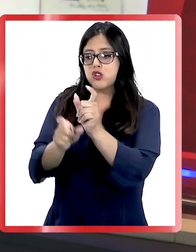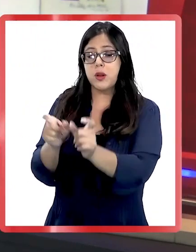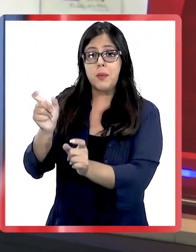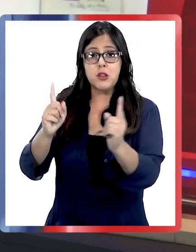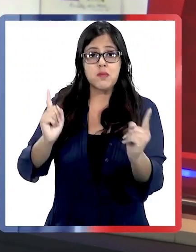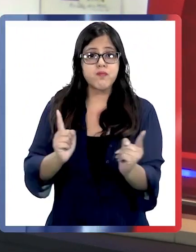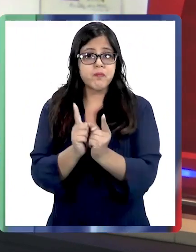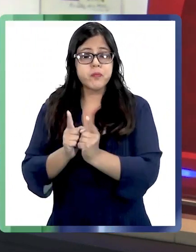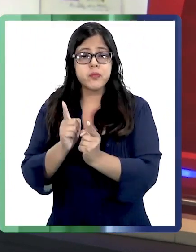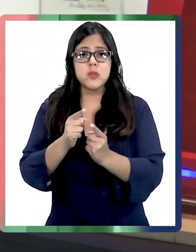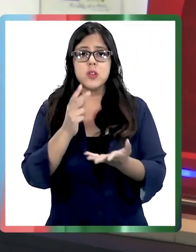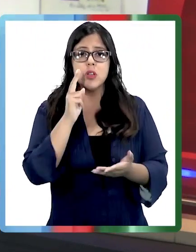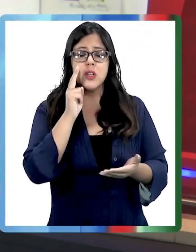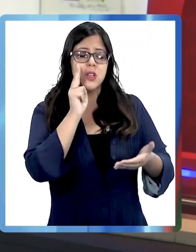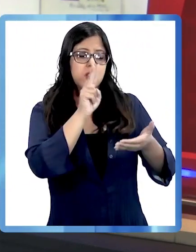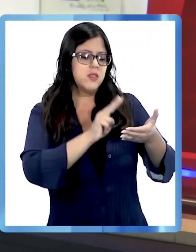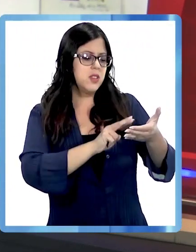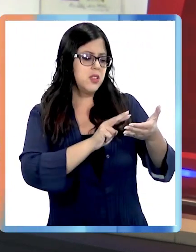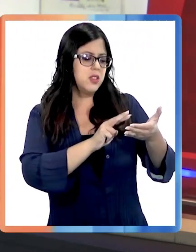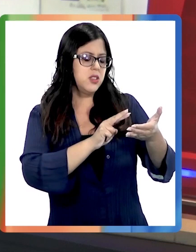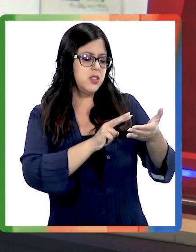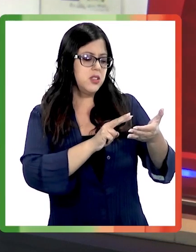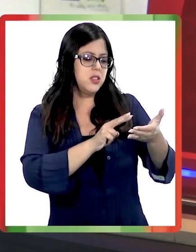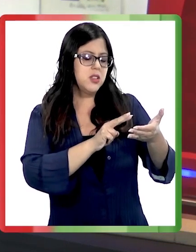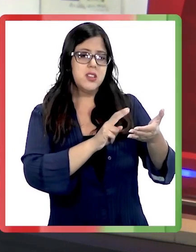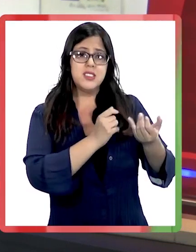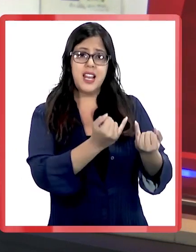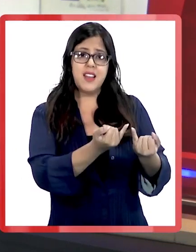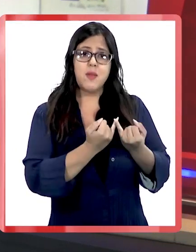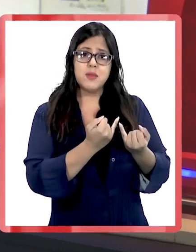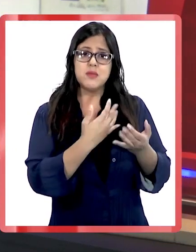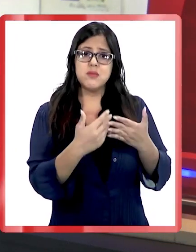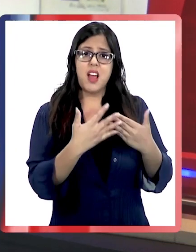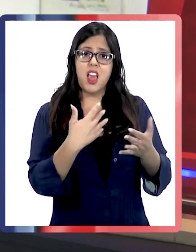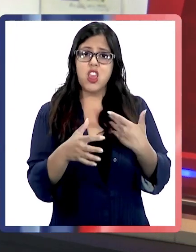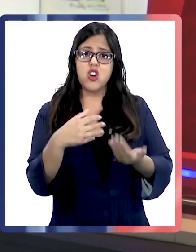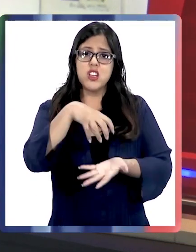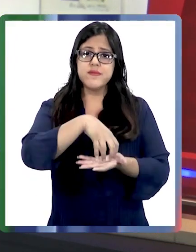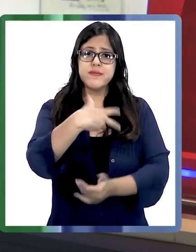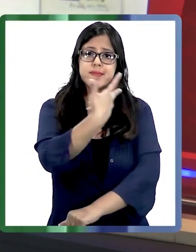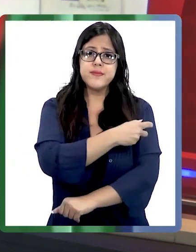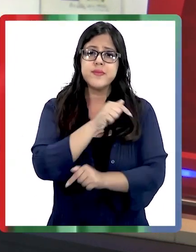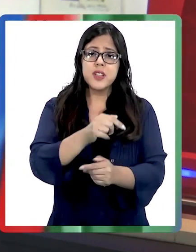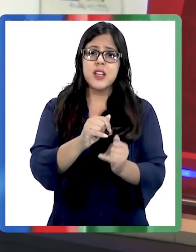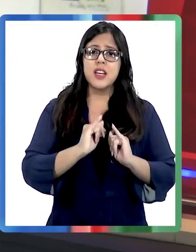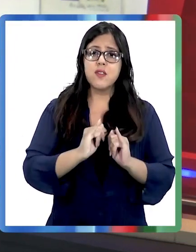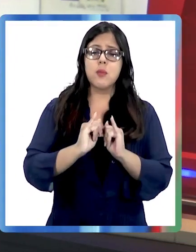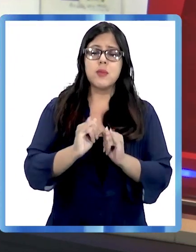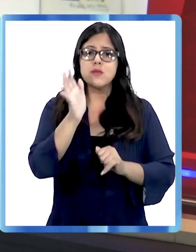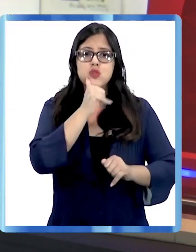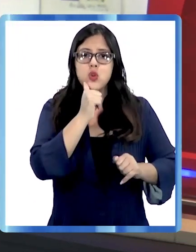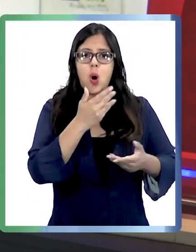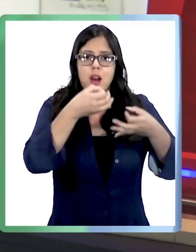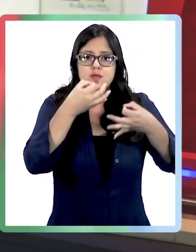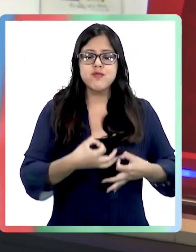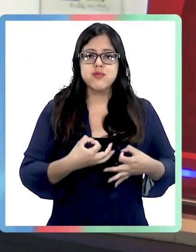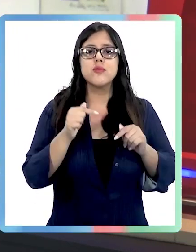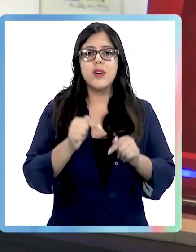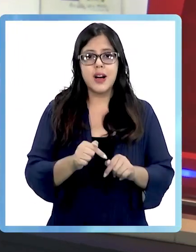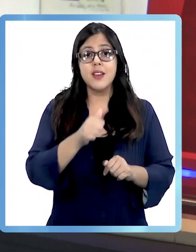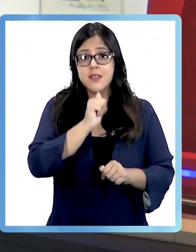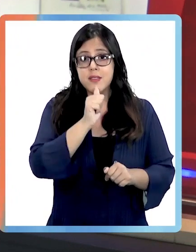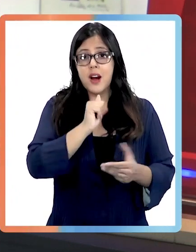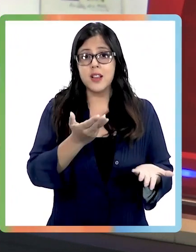tomar contacto con otras personas, por ejemplo, miran en su teléfono celular la información dónde están aplicando la vacuna y la información está